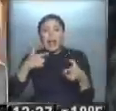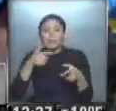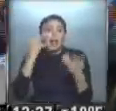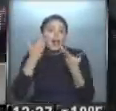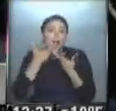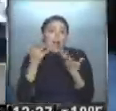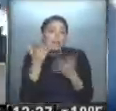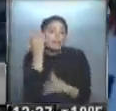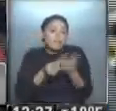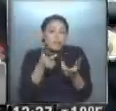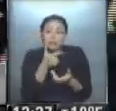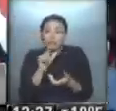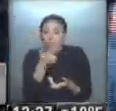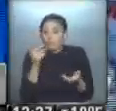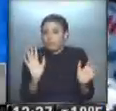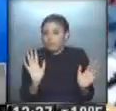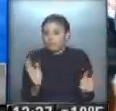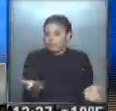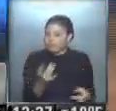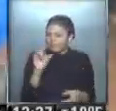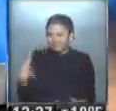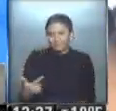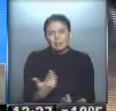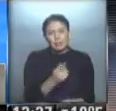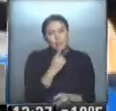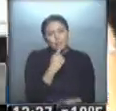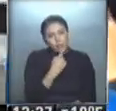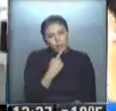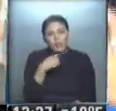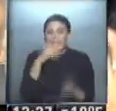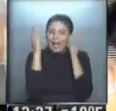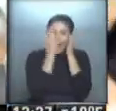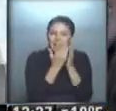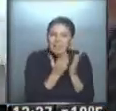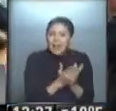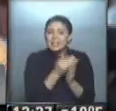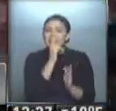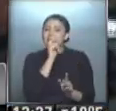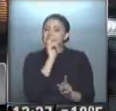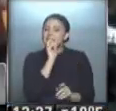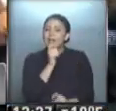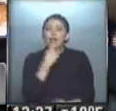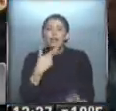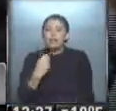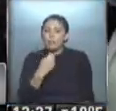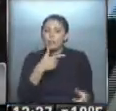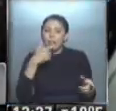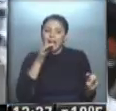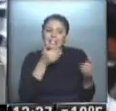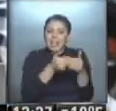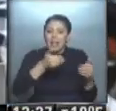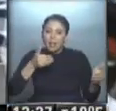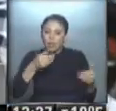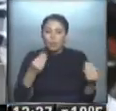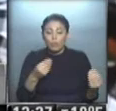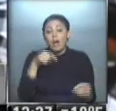ridículo pero siempre hay que darle espacio a la duda por eso la pericia balística va a determinar realmente cómo fue la mecánica lo que no cambia es